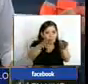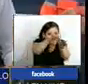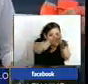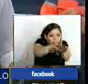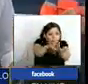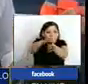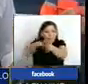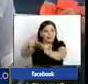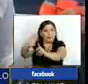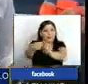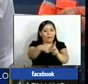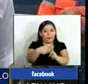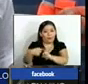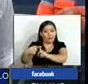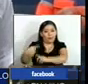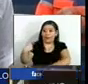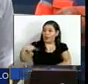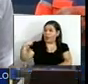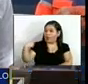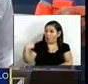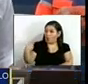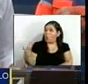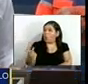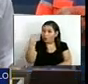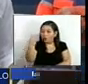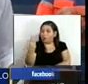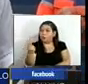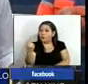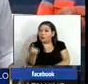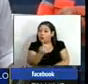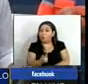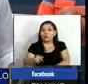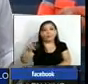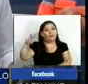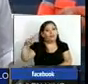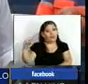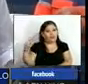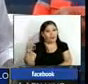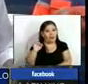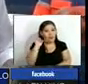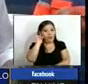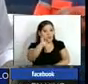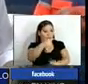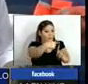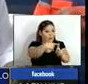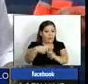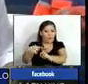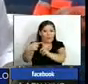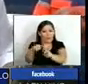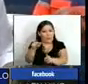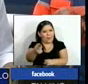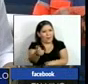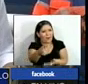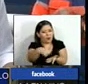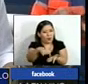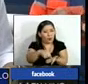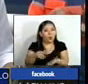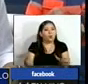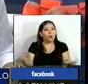coronavirus. Hasta el día de ayer hubo 20 inhumaciones en el cementerio municipal La Bermeja. Eso nos lleva a un total